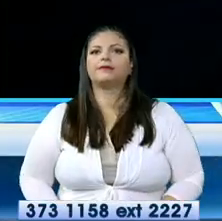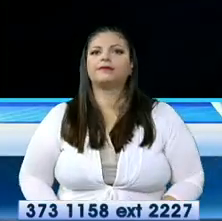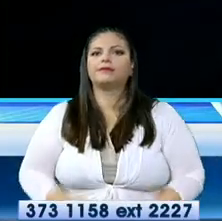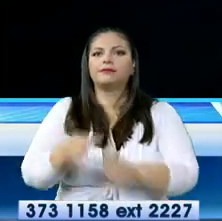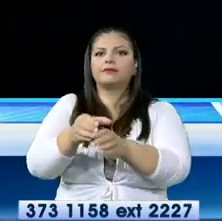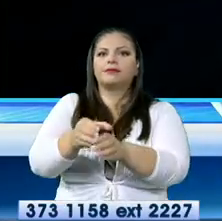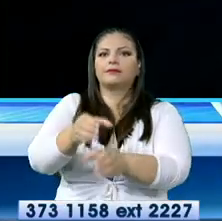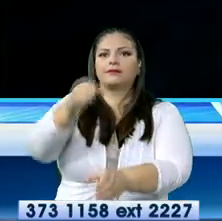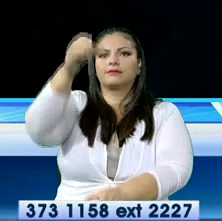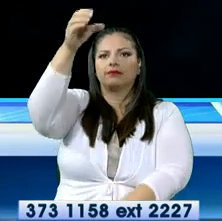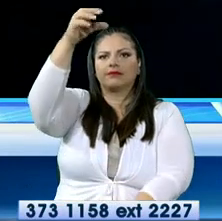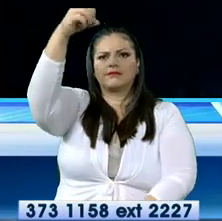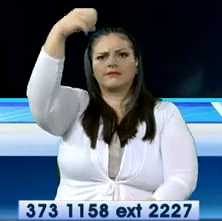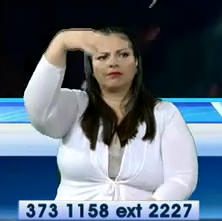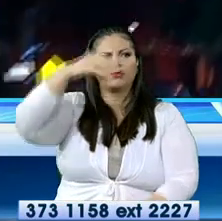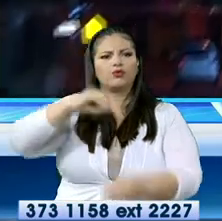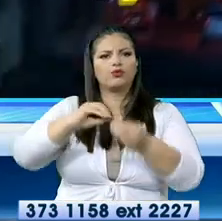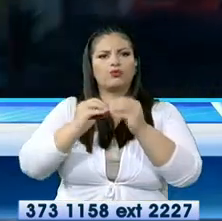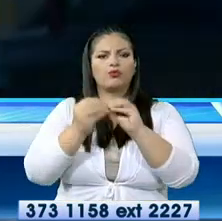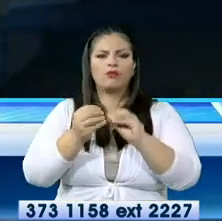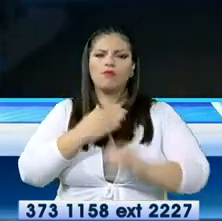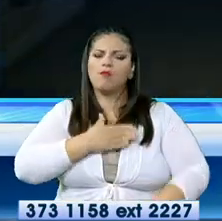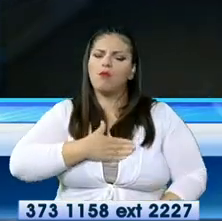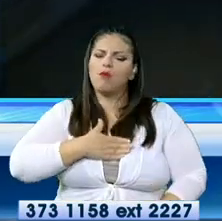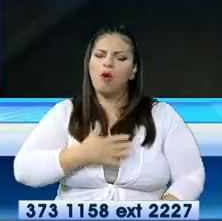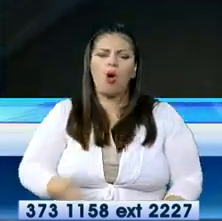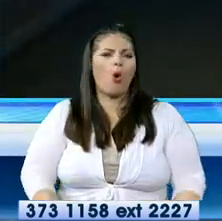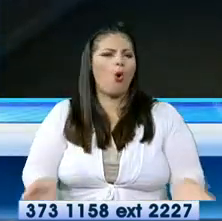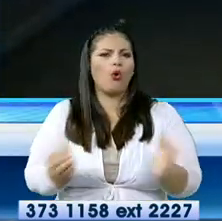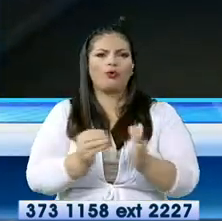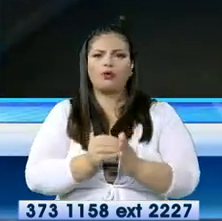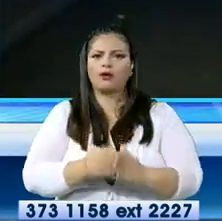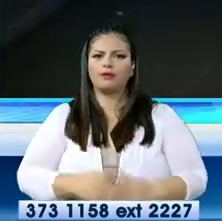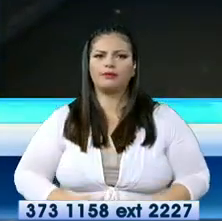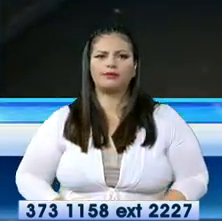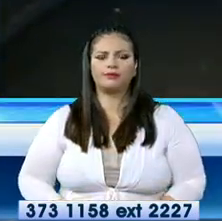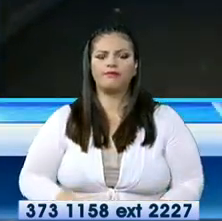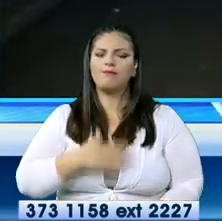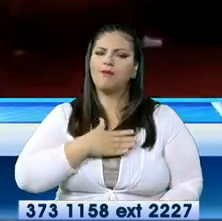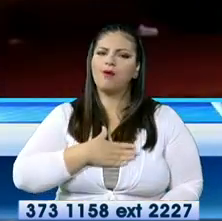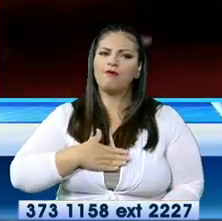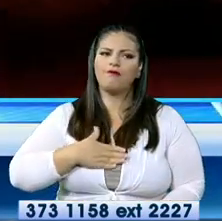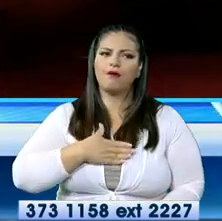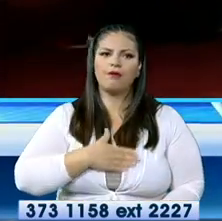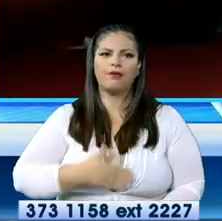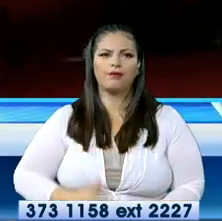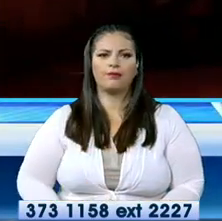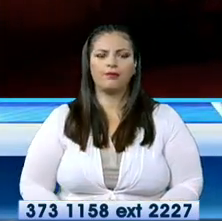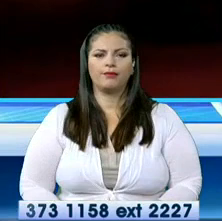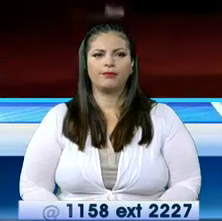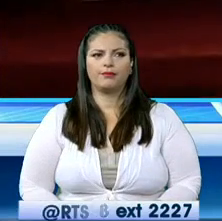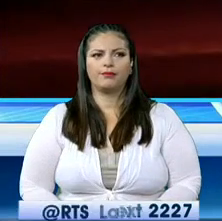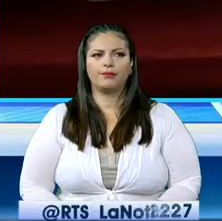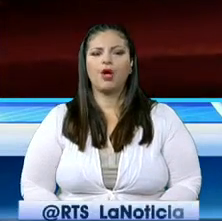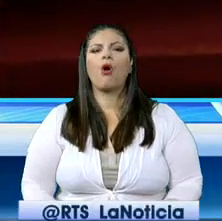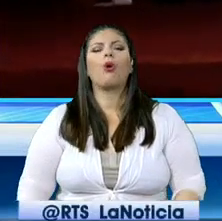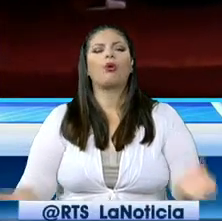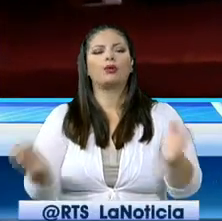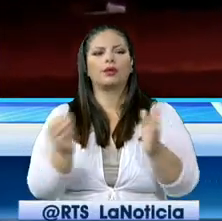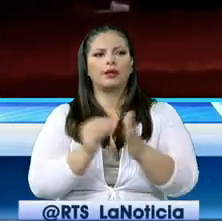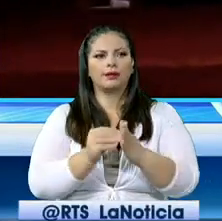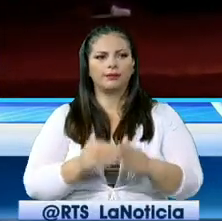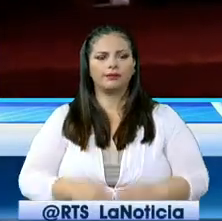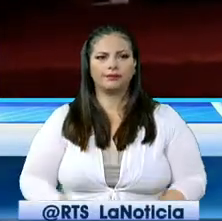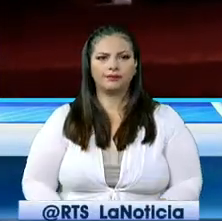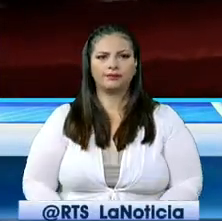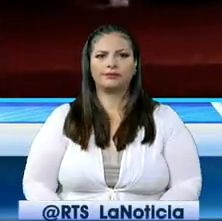la... ¿cómo se llama la empresa eléctrica? Tenga clara la situación, productor. Te repite el número. En esto hay que ser hay